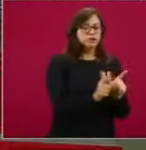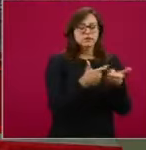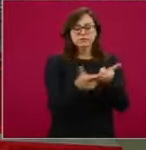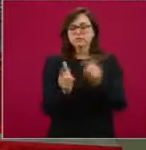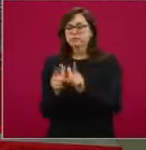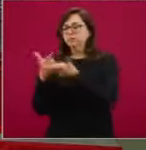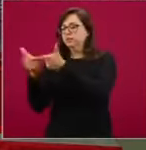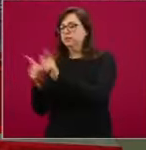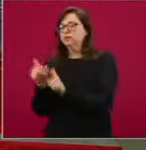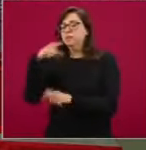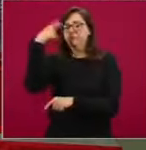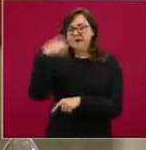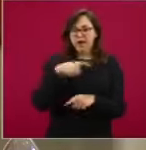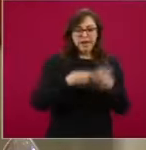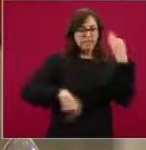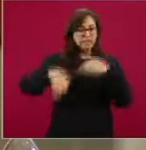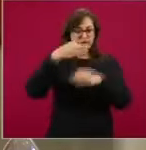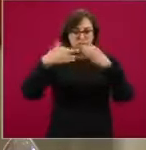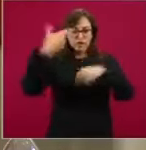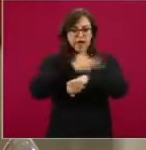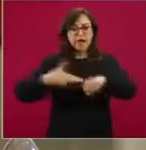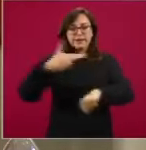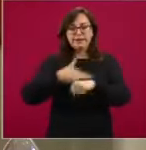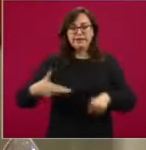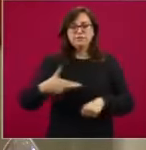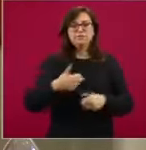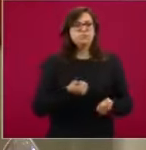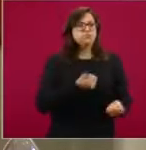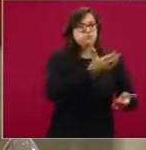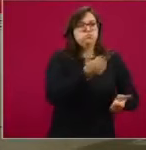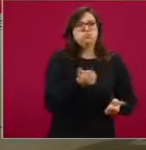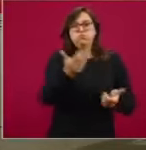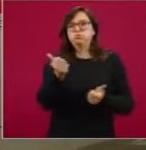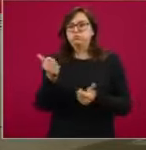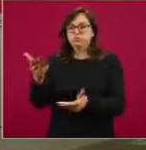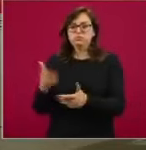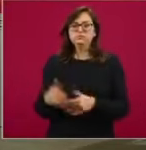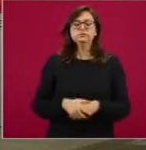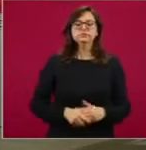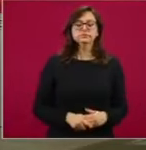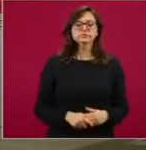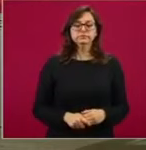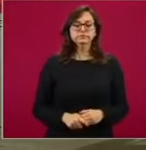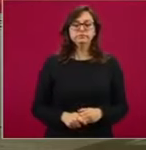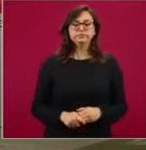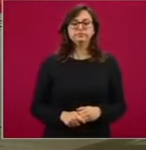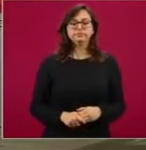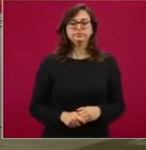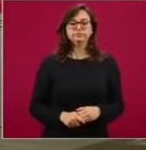plena de los recursos para hacer el examen. Siguiente.